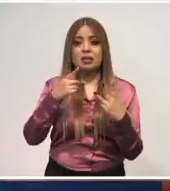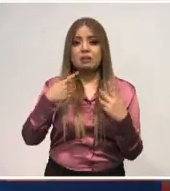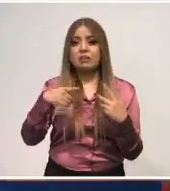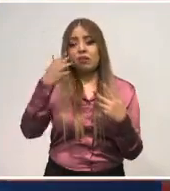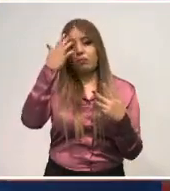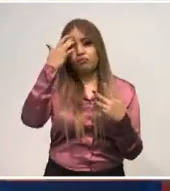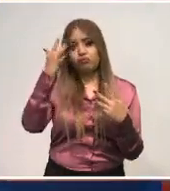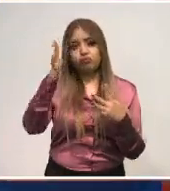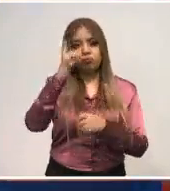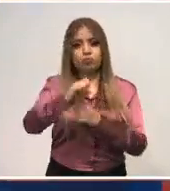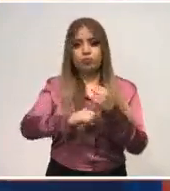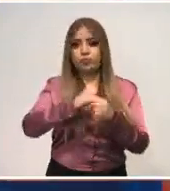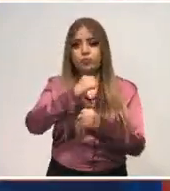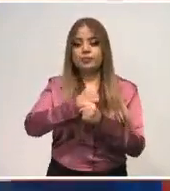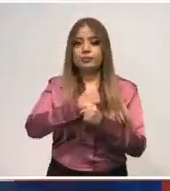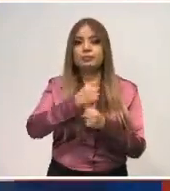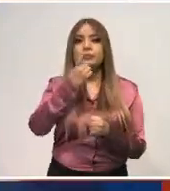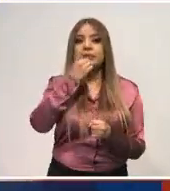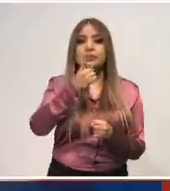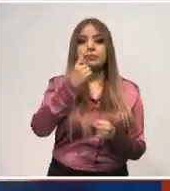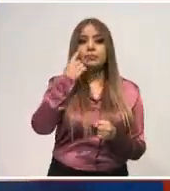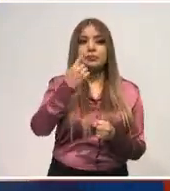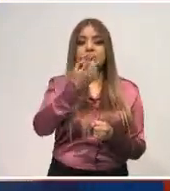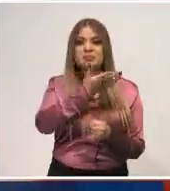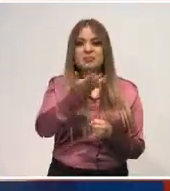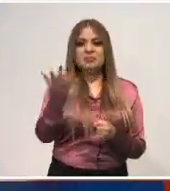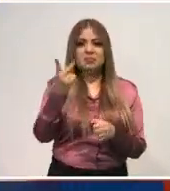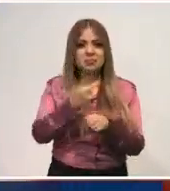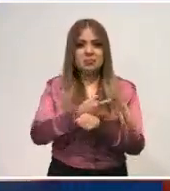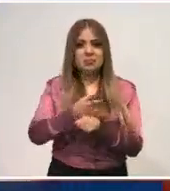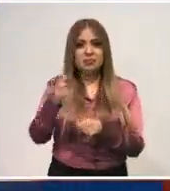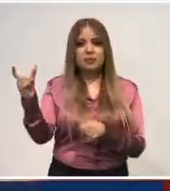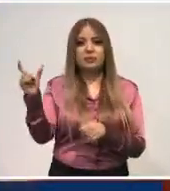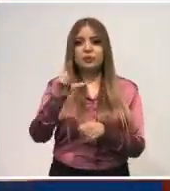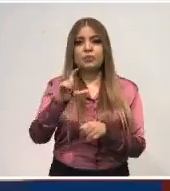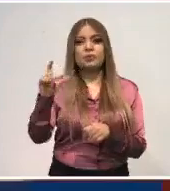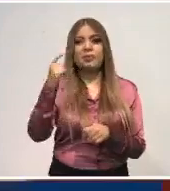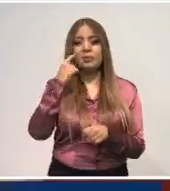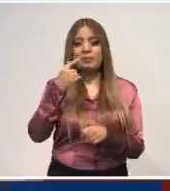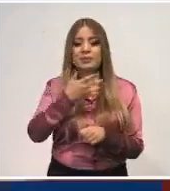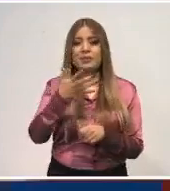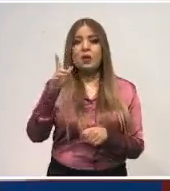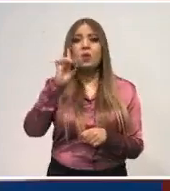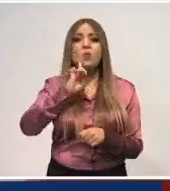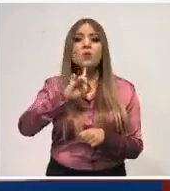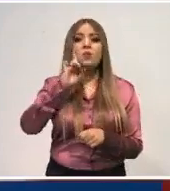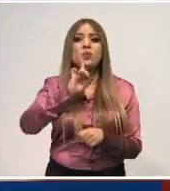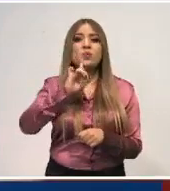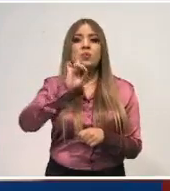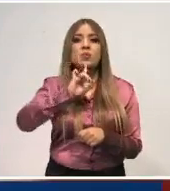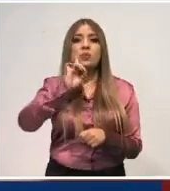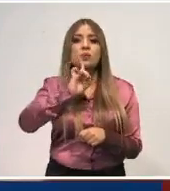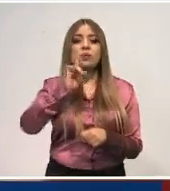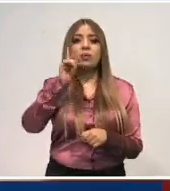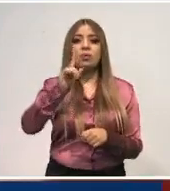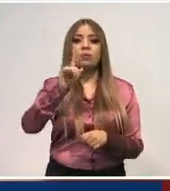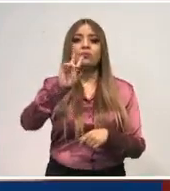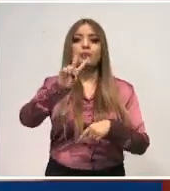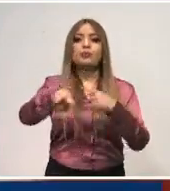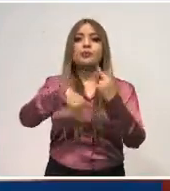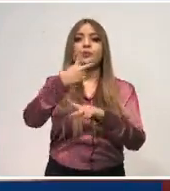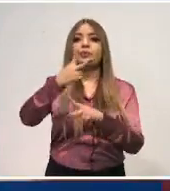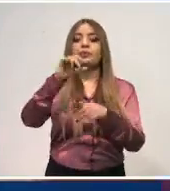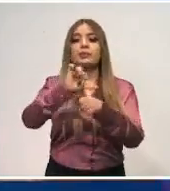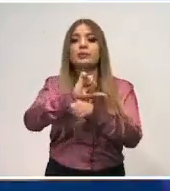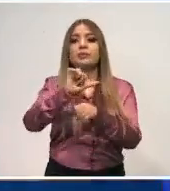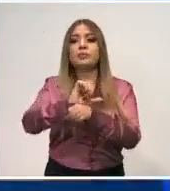edad. Y bueno, comentarte que esta situación se da cuando estas mujeres se pues trasladaban a bordo de un